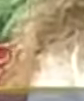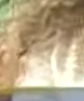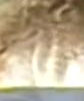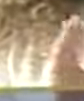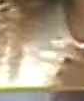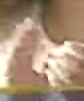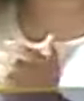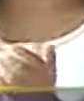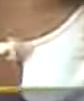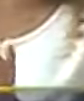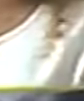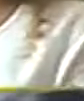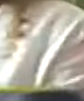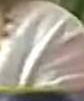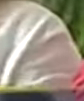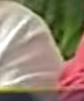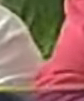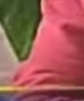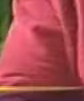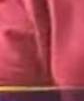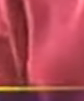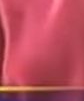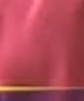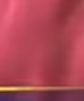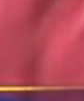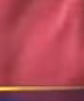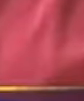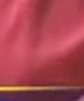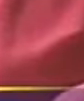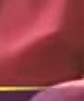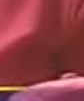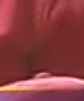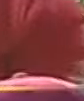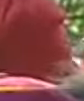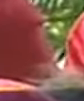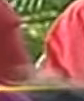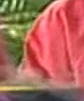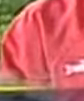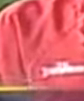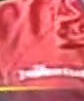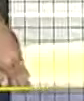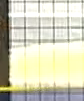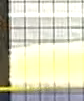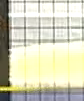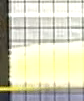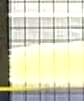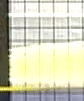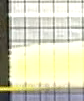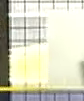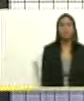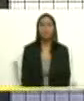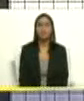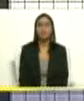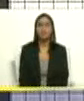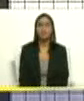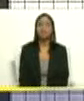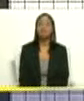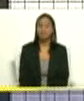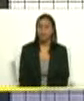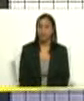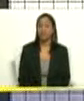secará utilizarán por ahí a un traidor son lo utilizan para acá lo agarra guaidó al